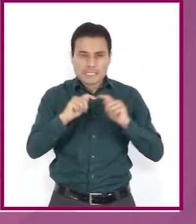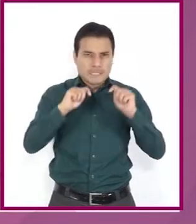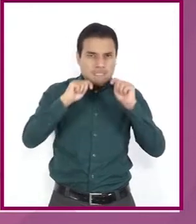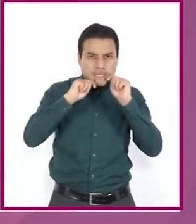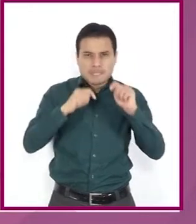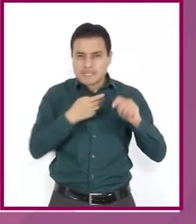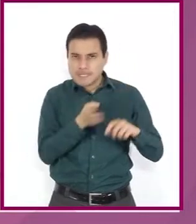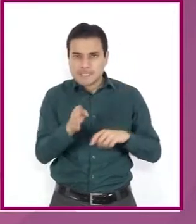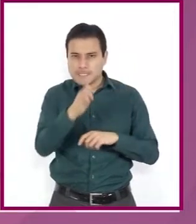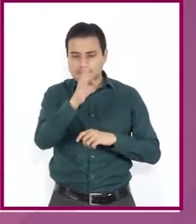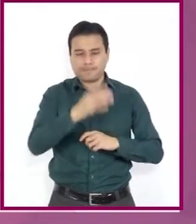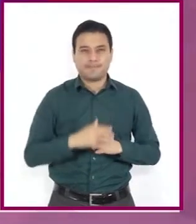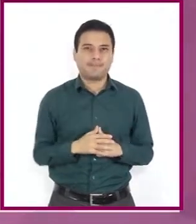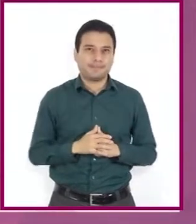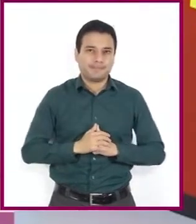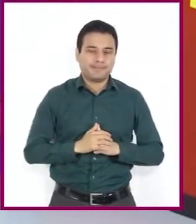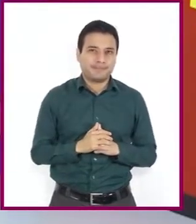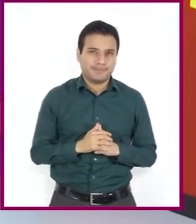que los acechan.